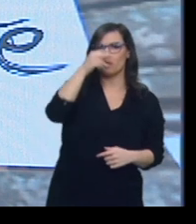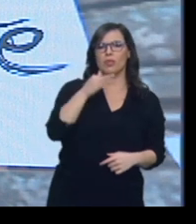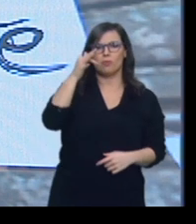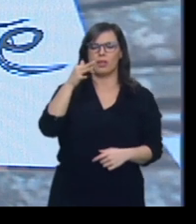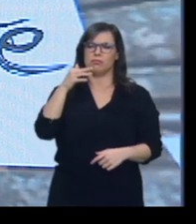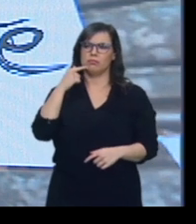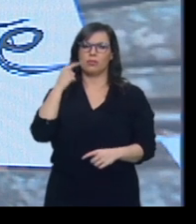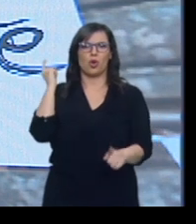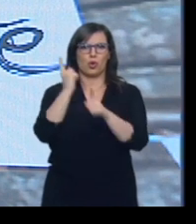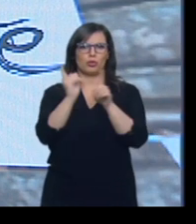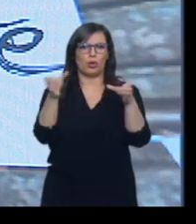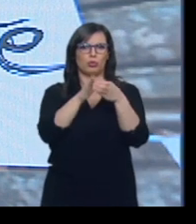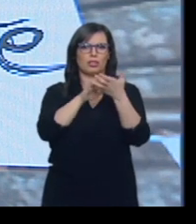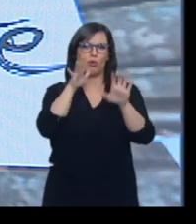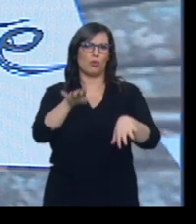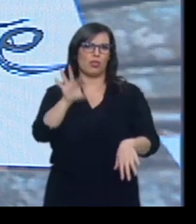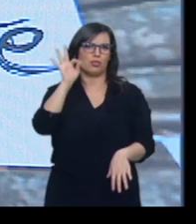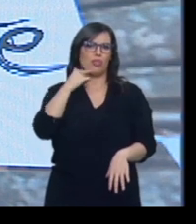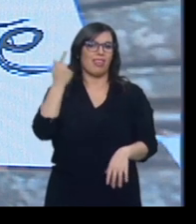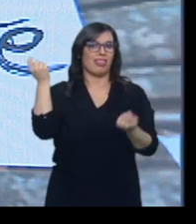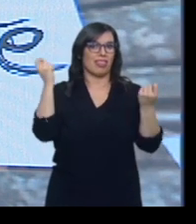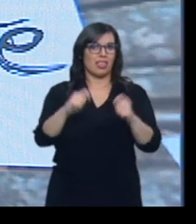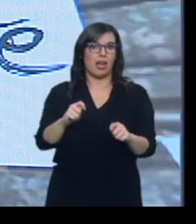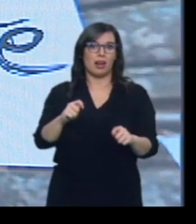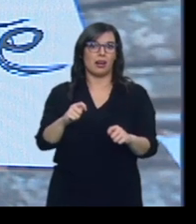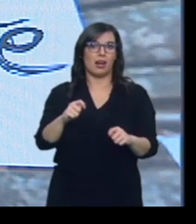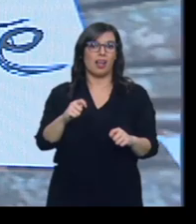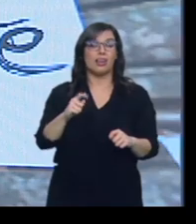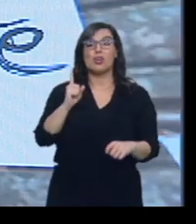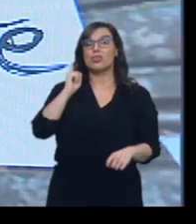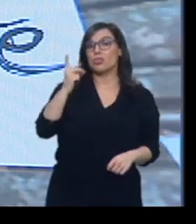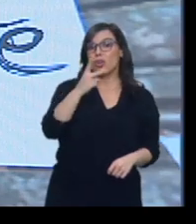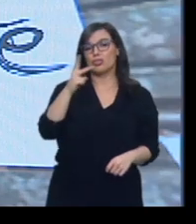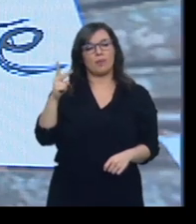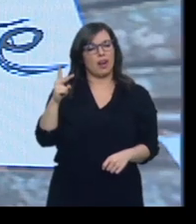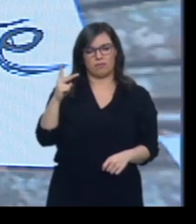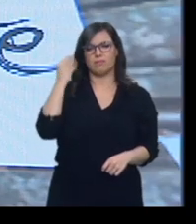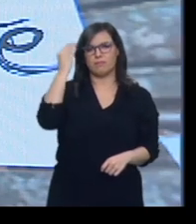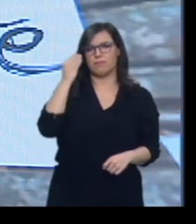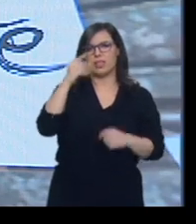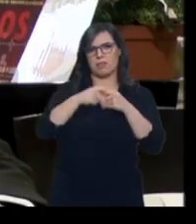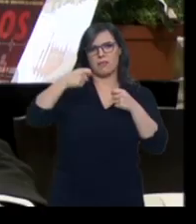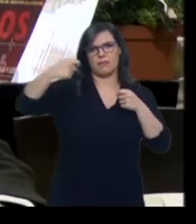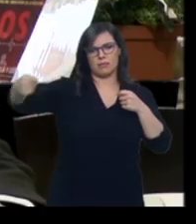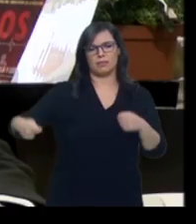decisión de la Junta. Cree que el cierre, muy a su pesar, no va a durar solo esas 2 semanas.